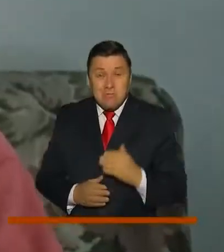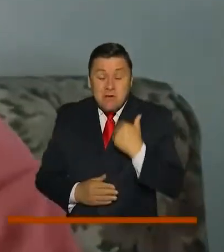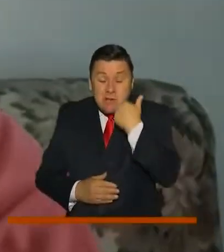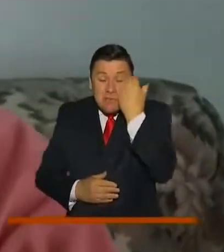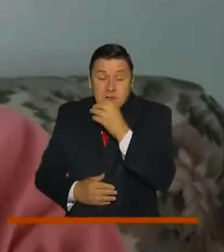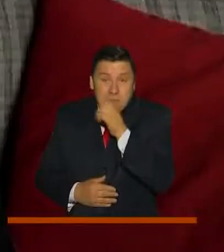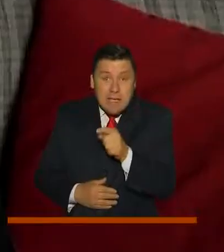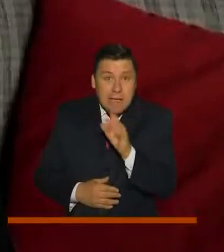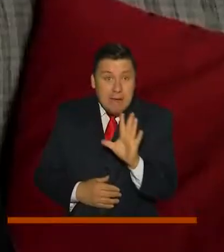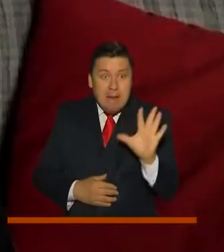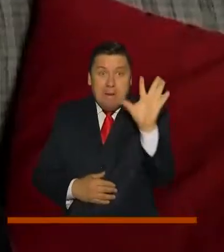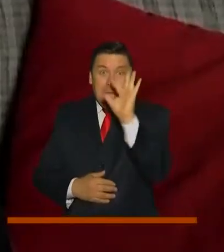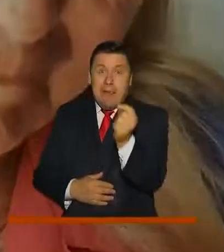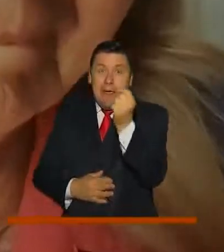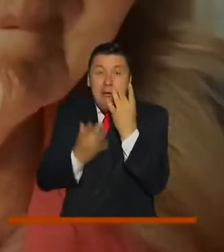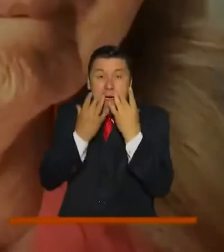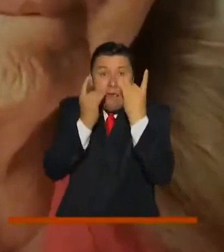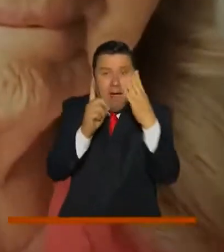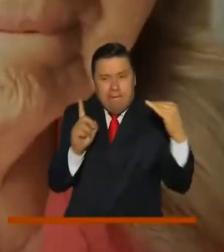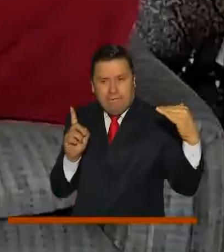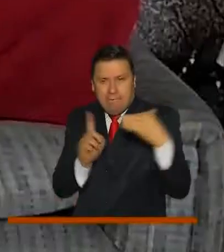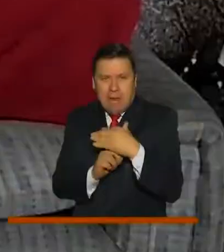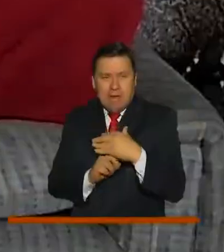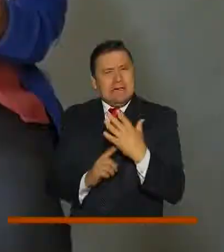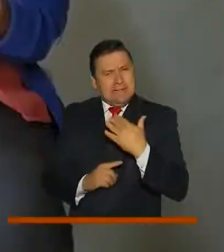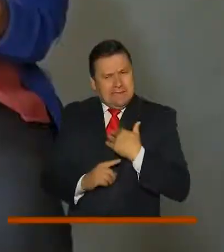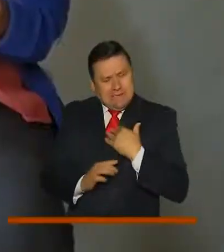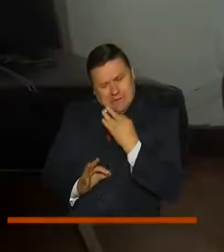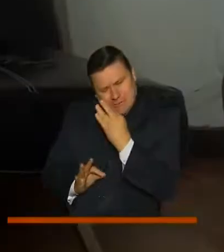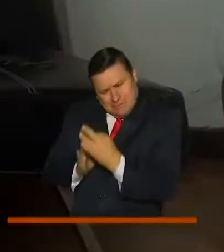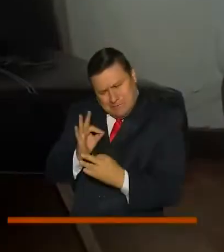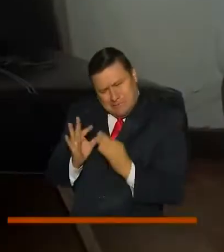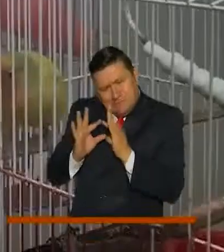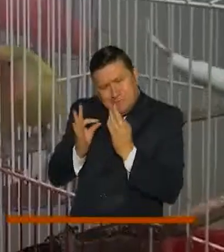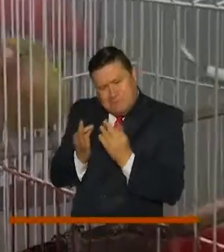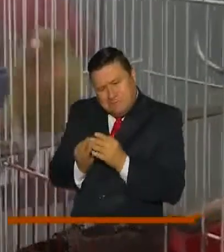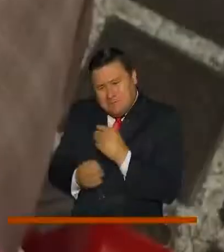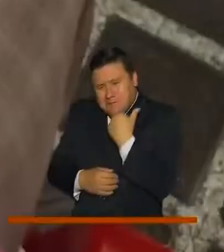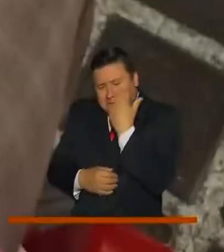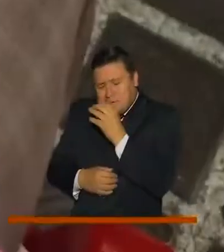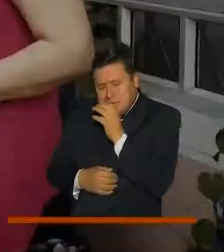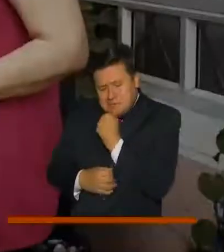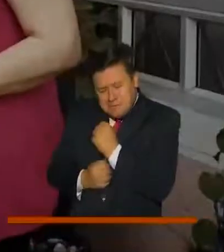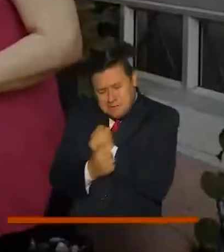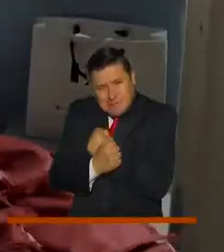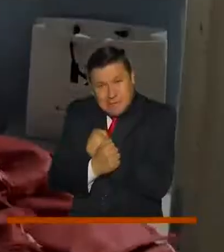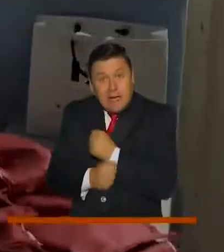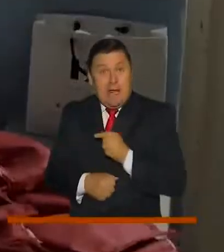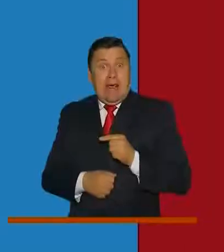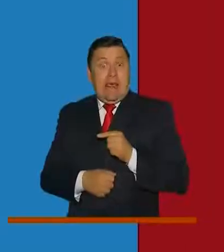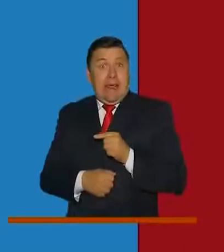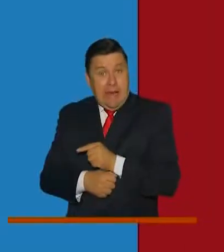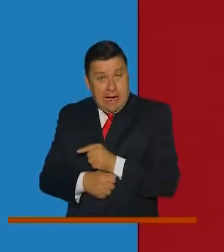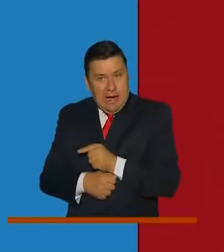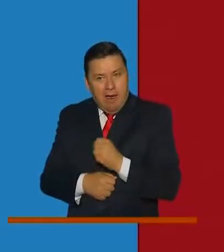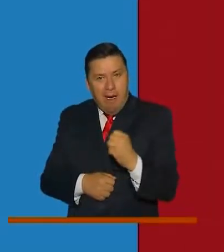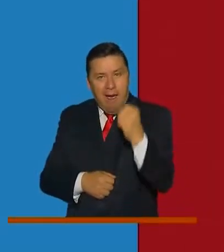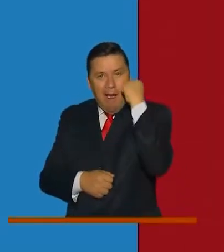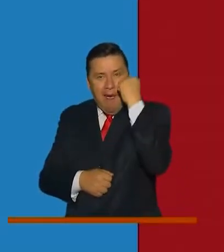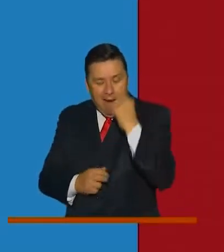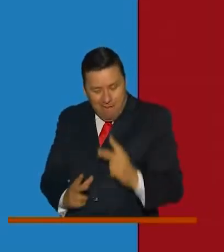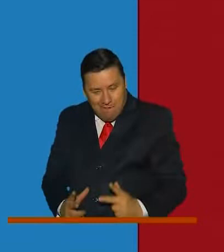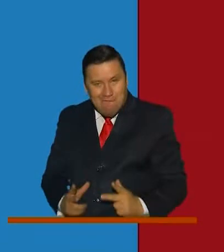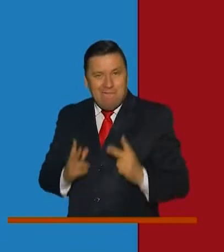En los mayores, el virus es más grave. Vamos a cuidar a nuestros queridos adultos mayores. Así,